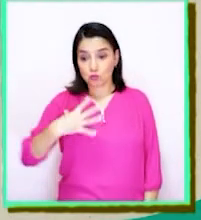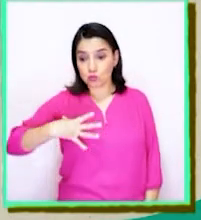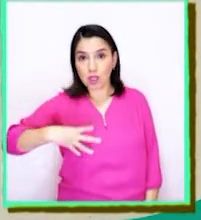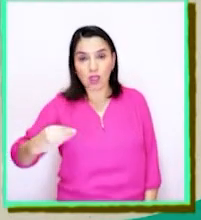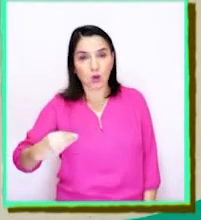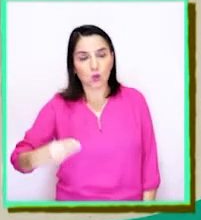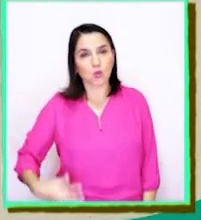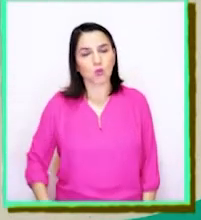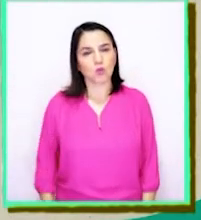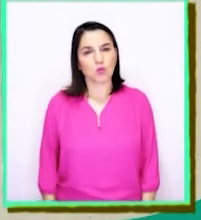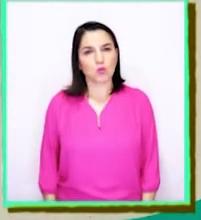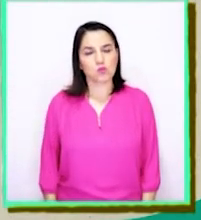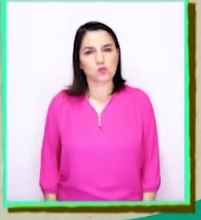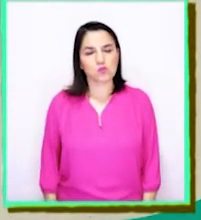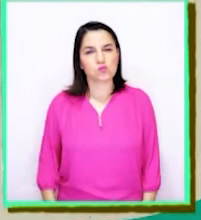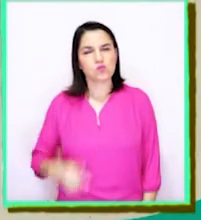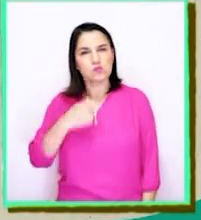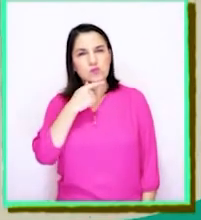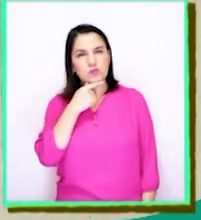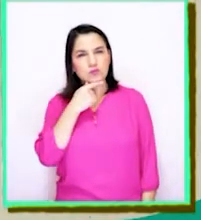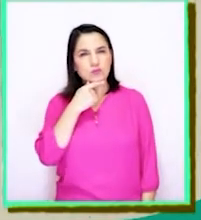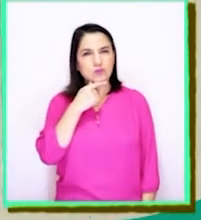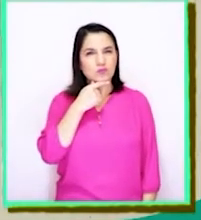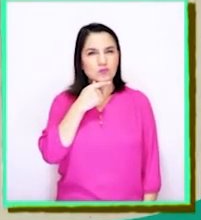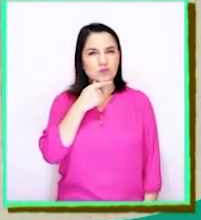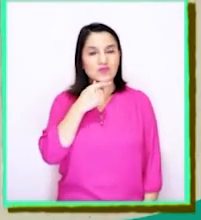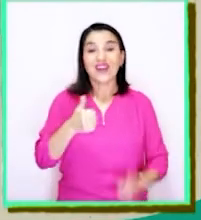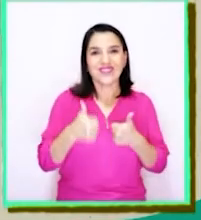Se reproducen.